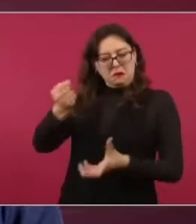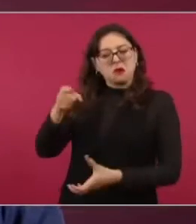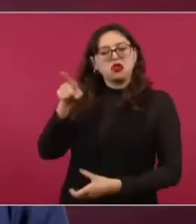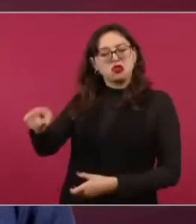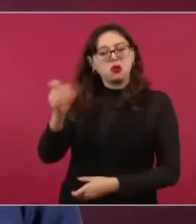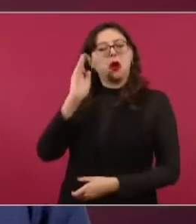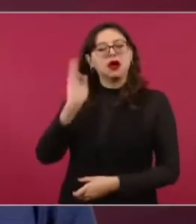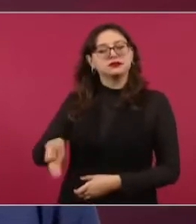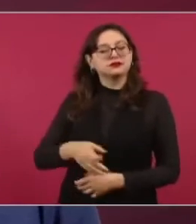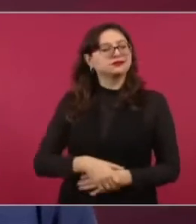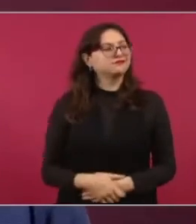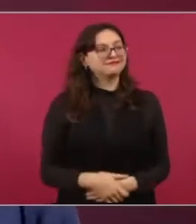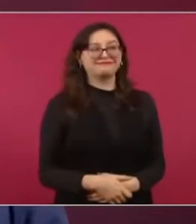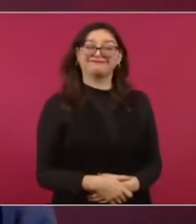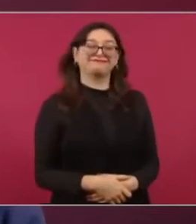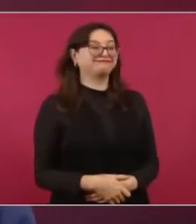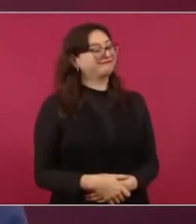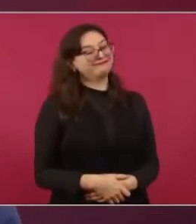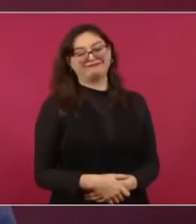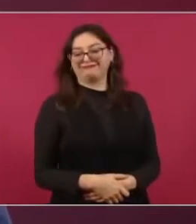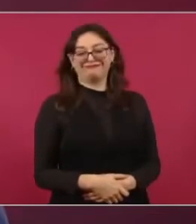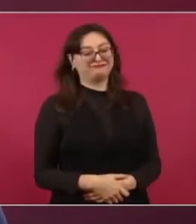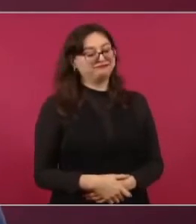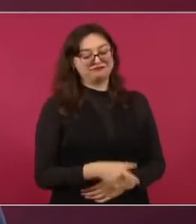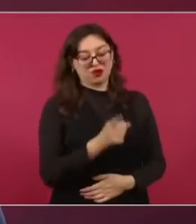Y le contesté, no me va a ver cobrando el cheque.